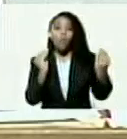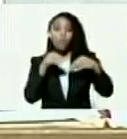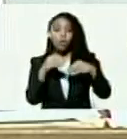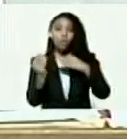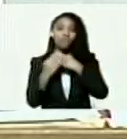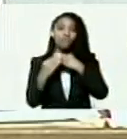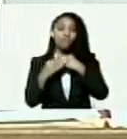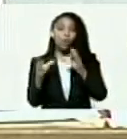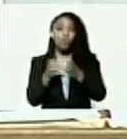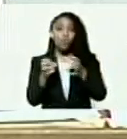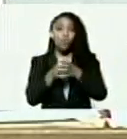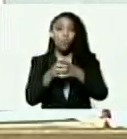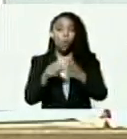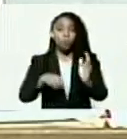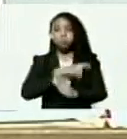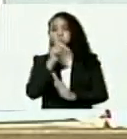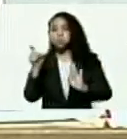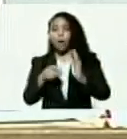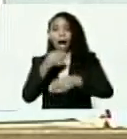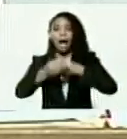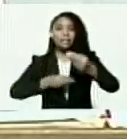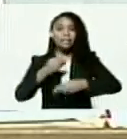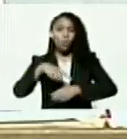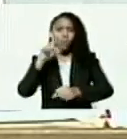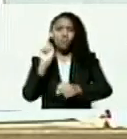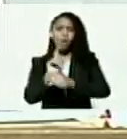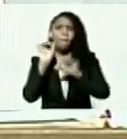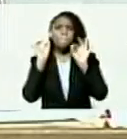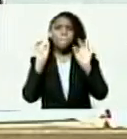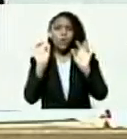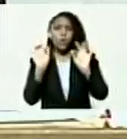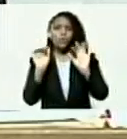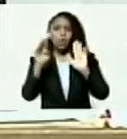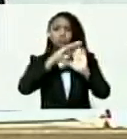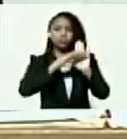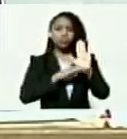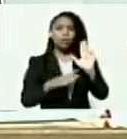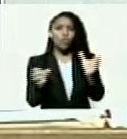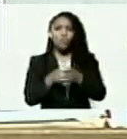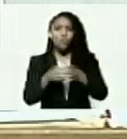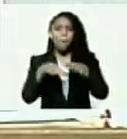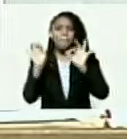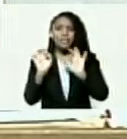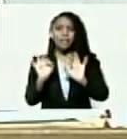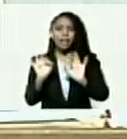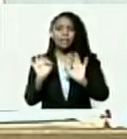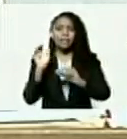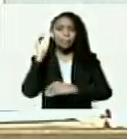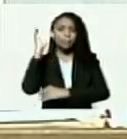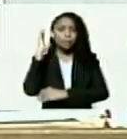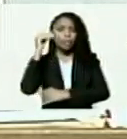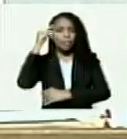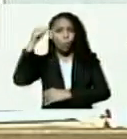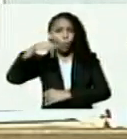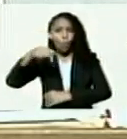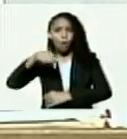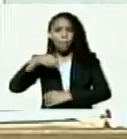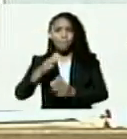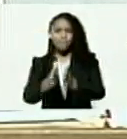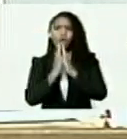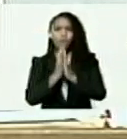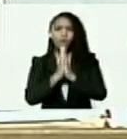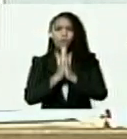de Comisión General para dilucidar el único punto del orden del día de la Comisión Especial del día, de la sesión especial del día de hoy, por